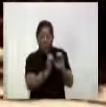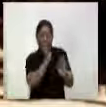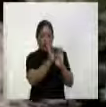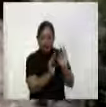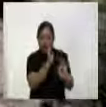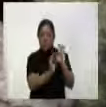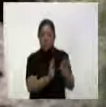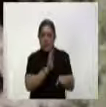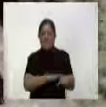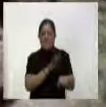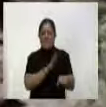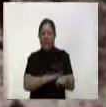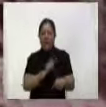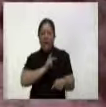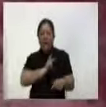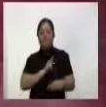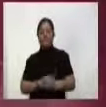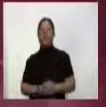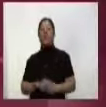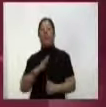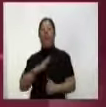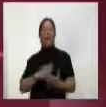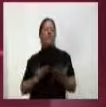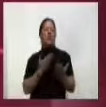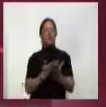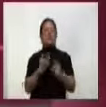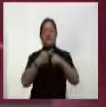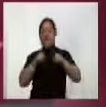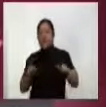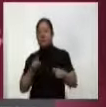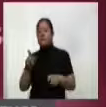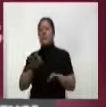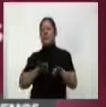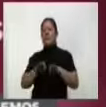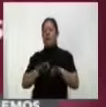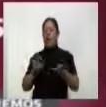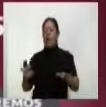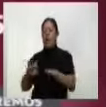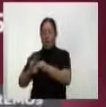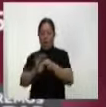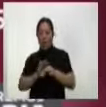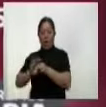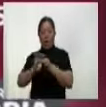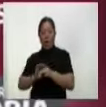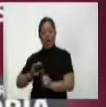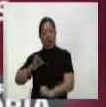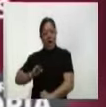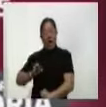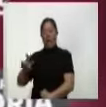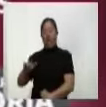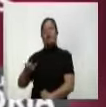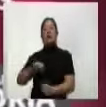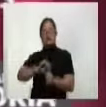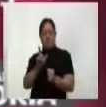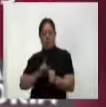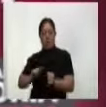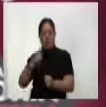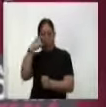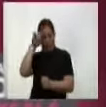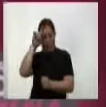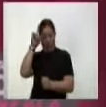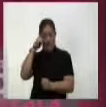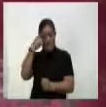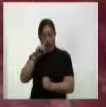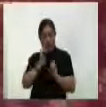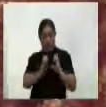propuestas en materia de medio ambiente, dijo que buscará un trabajo coordinado con el Ejército y la Guardia Nacional para cuidar los 6 accesos